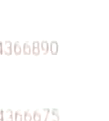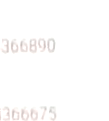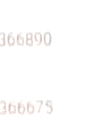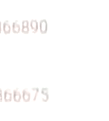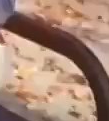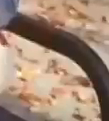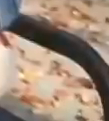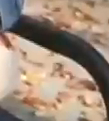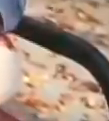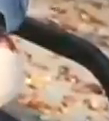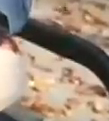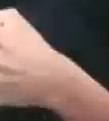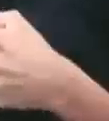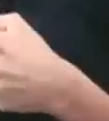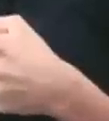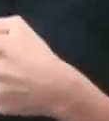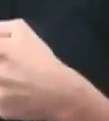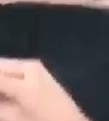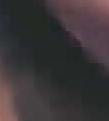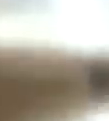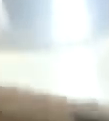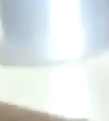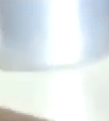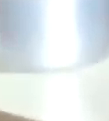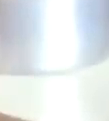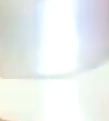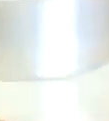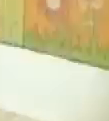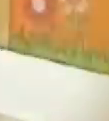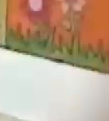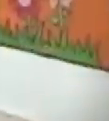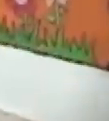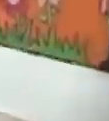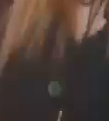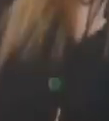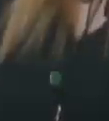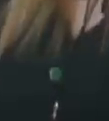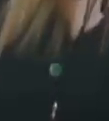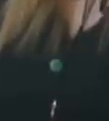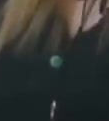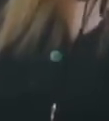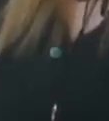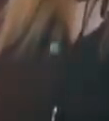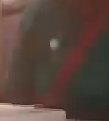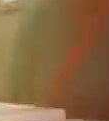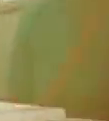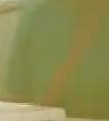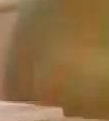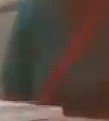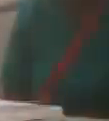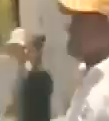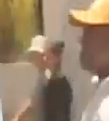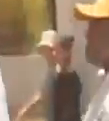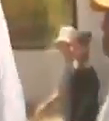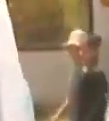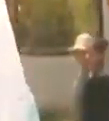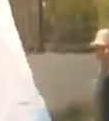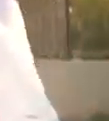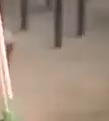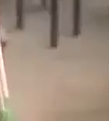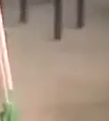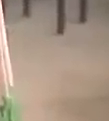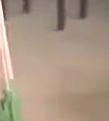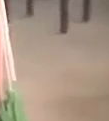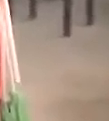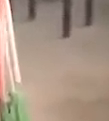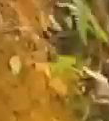con esfuerzos renovados para que nosotros esta gran misión verdaderamente haga una revolución de